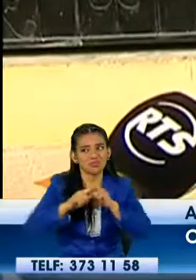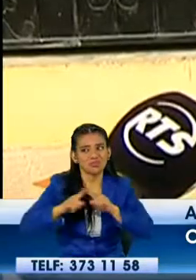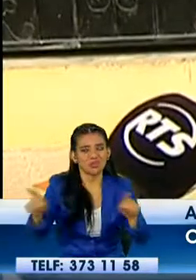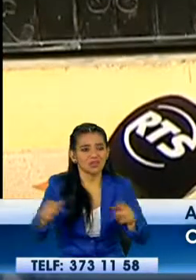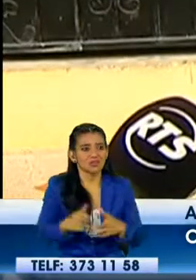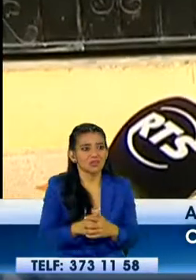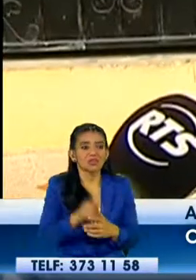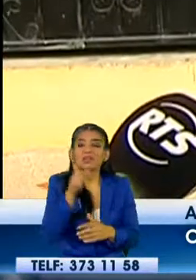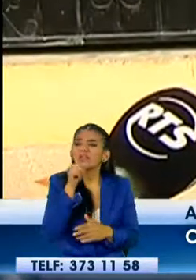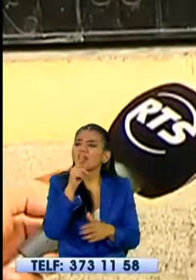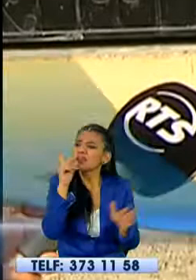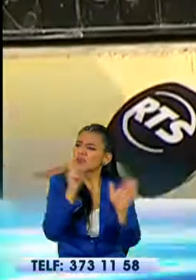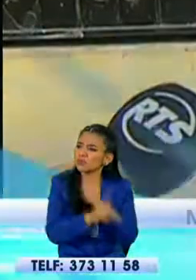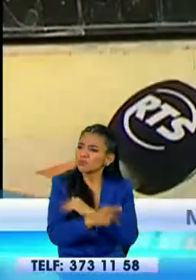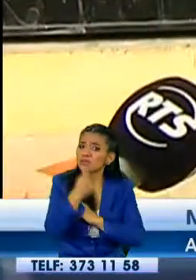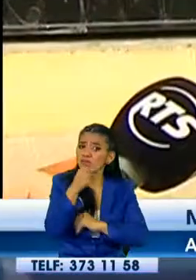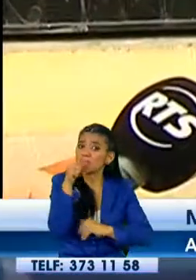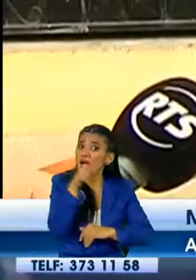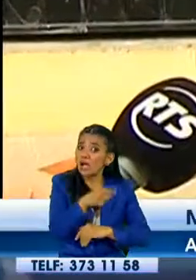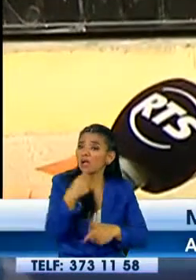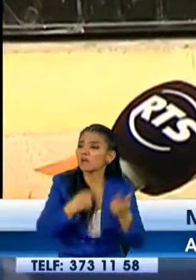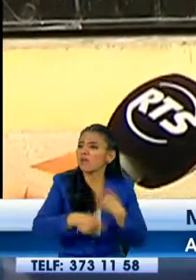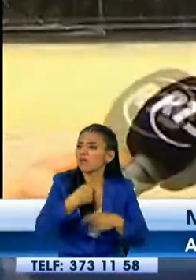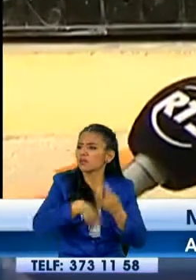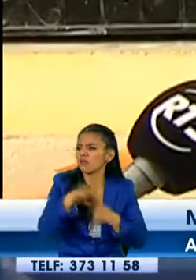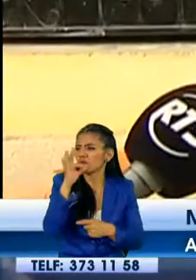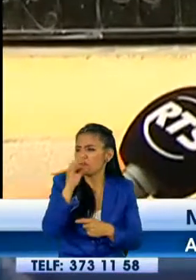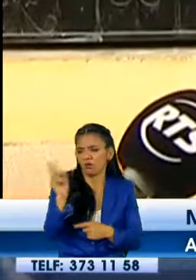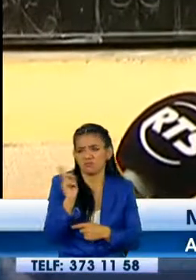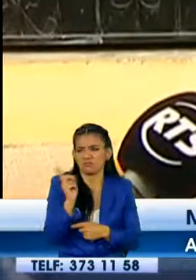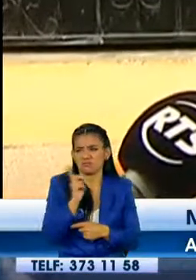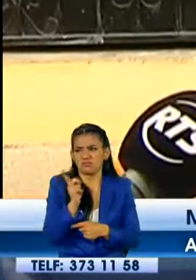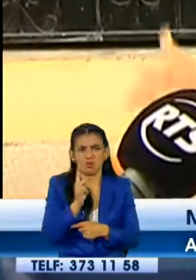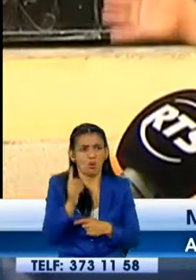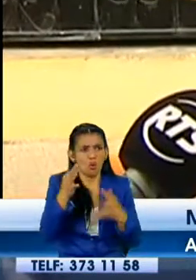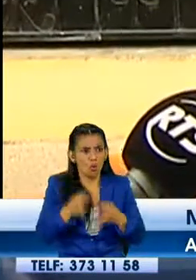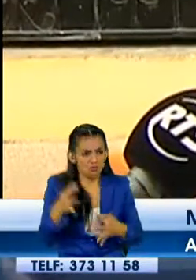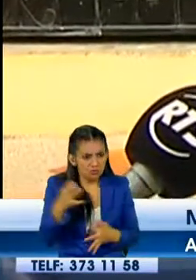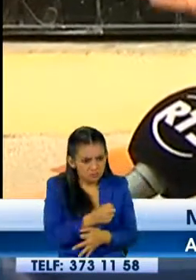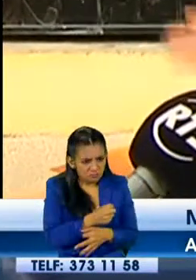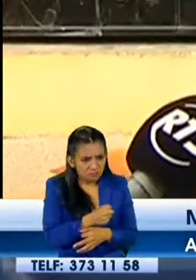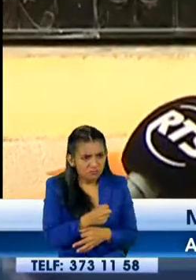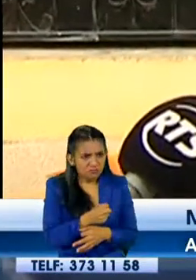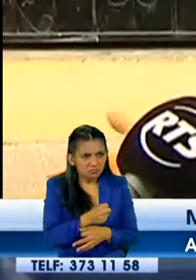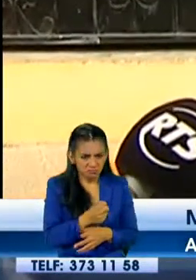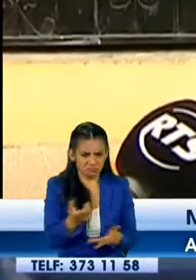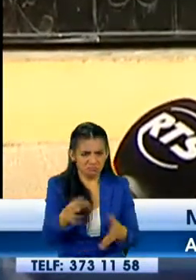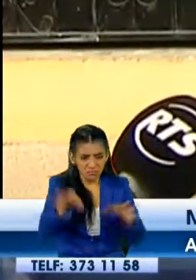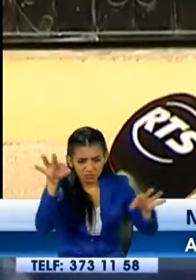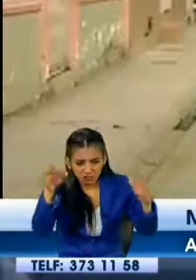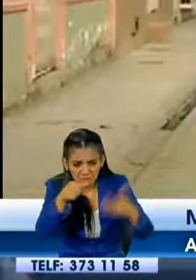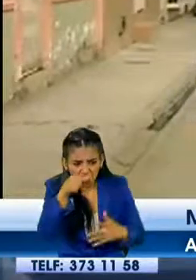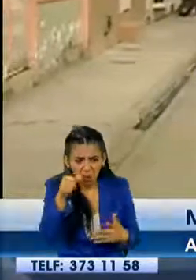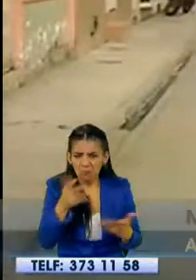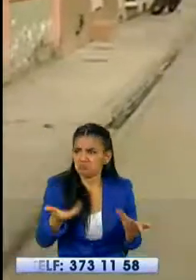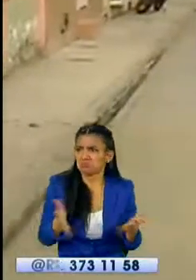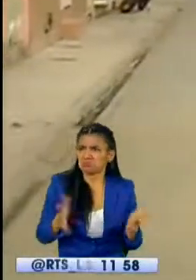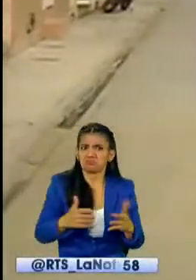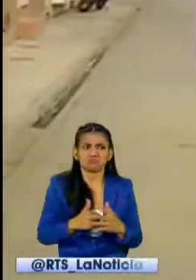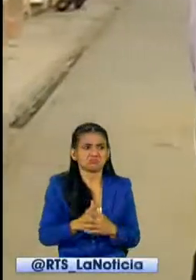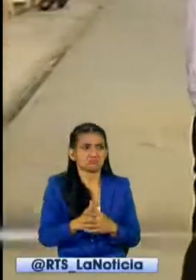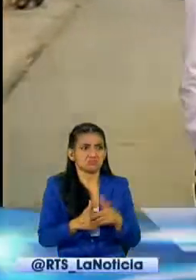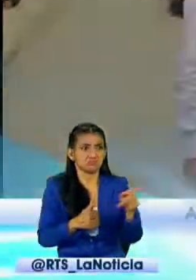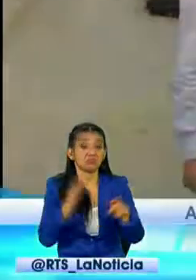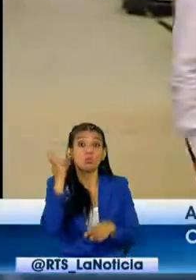no sé quién ha denunciado por aquí, que aquí dice se vende droga. Y se dieron cuenta que no se encontraron con lo que ellos querían. Sandra Minota